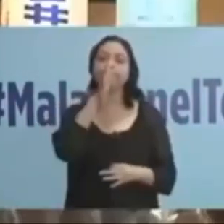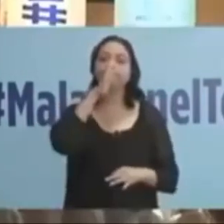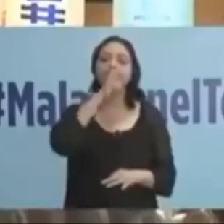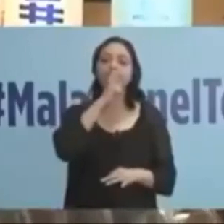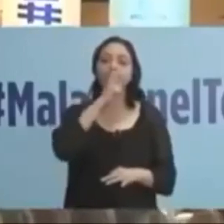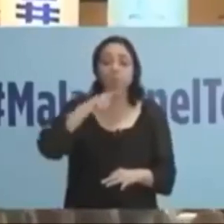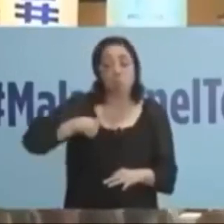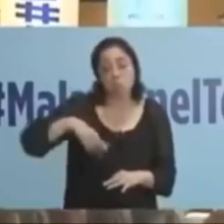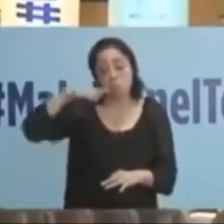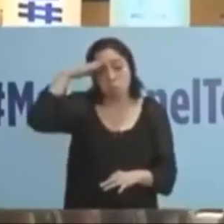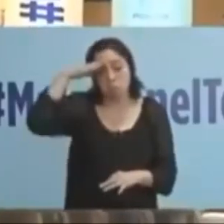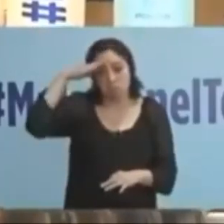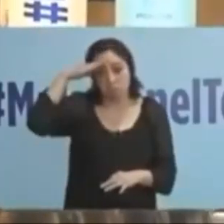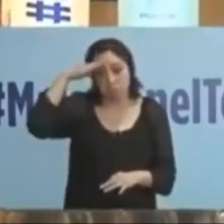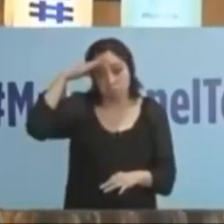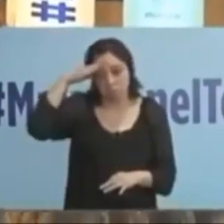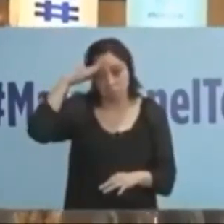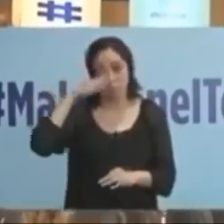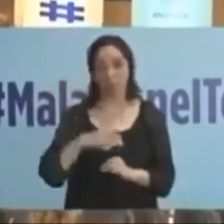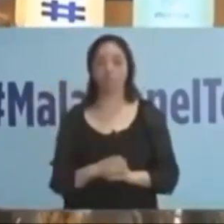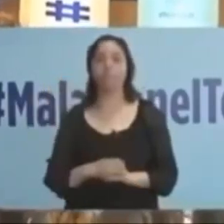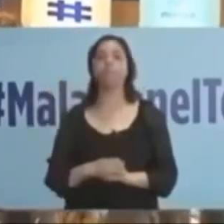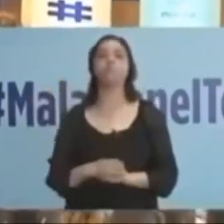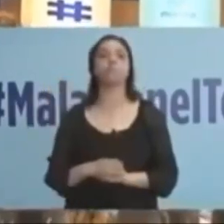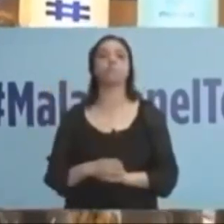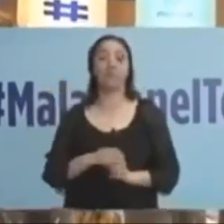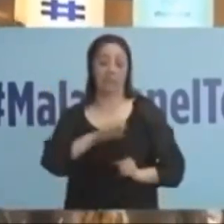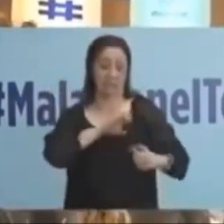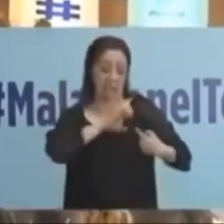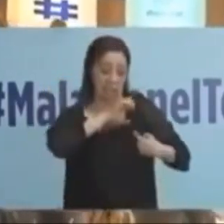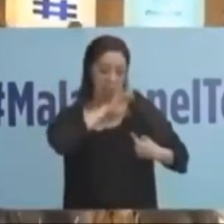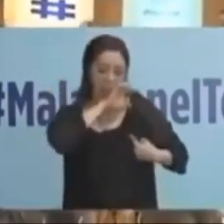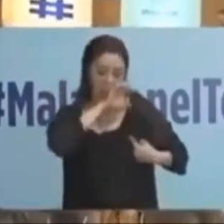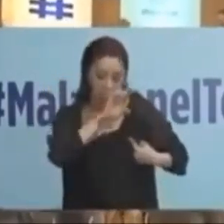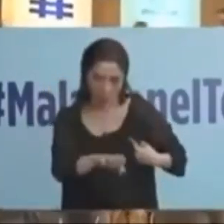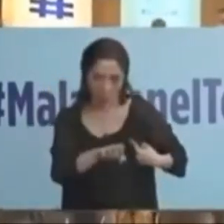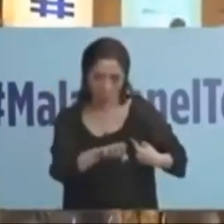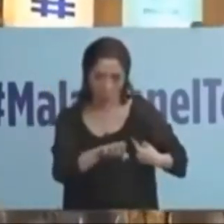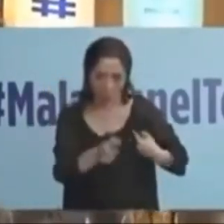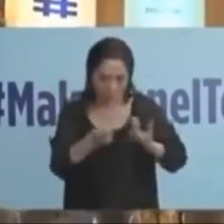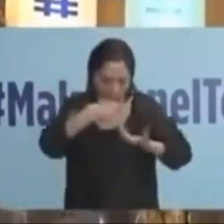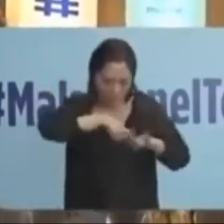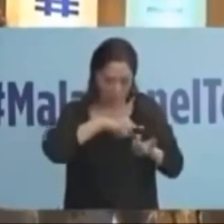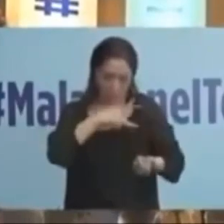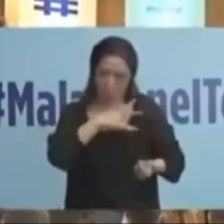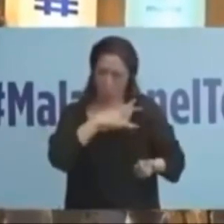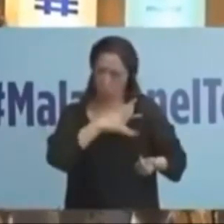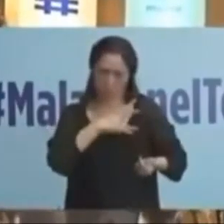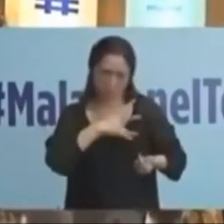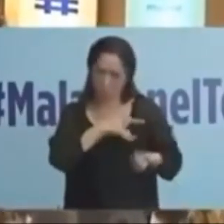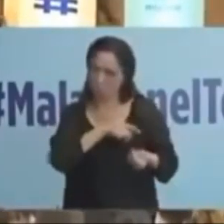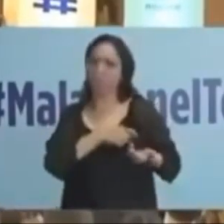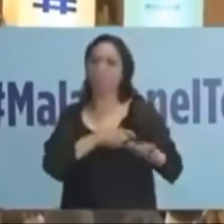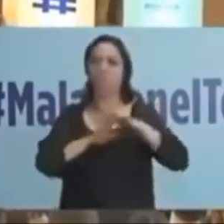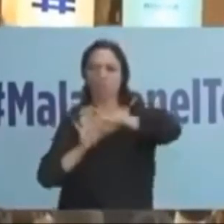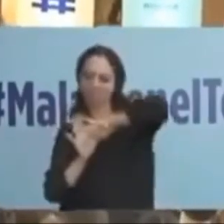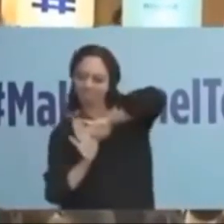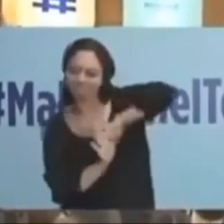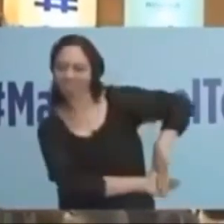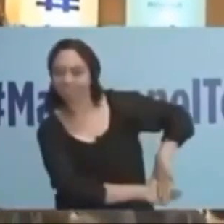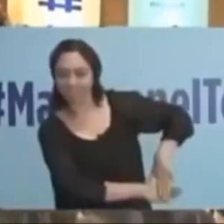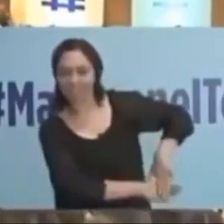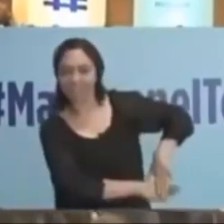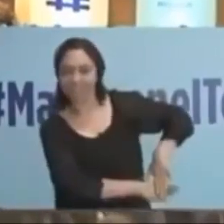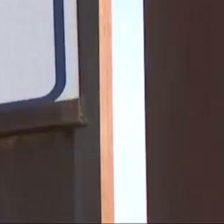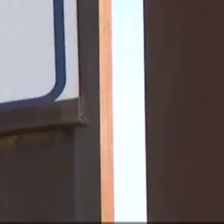este pronunciamiento y el gobierno norteamericano anunciaba a las cuatro empresas que construirán los prototipos del muro